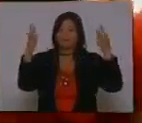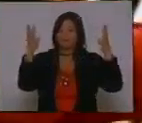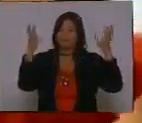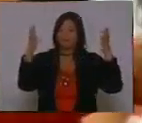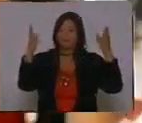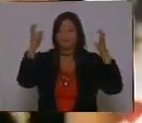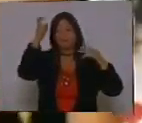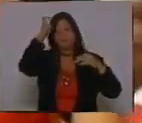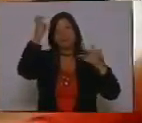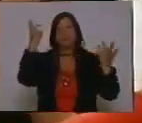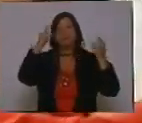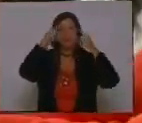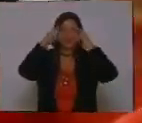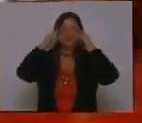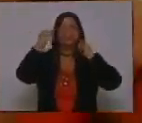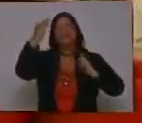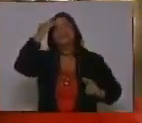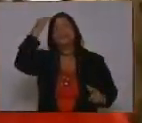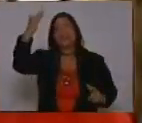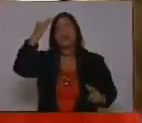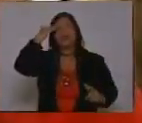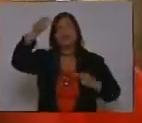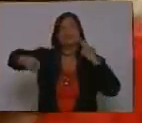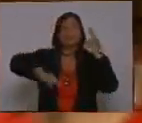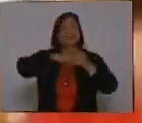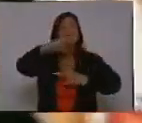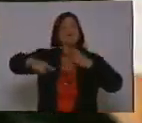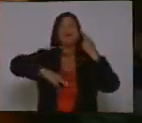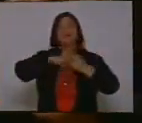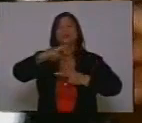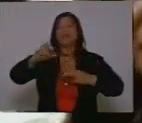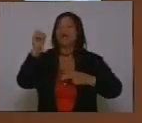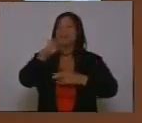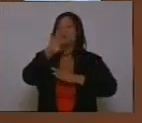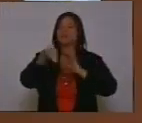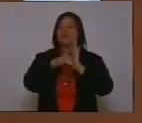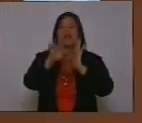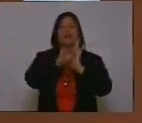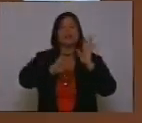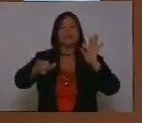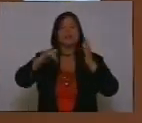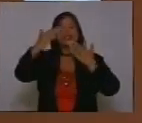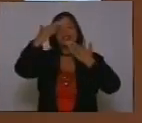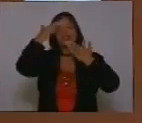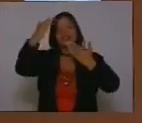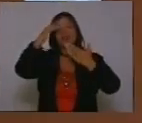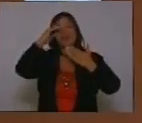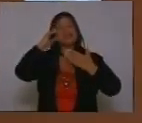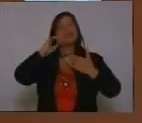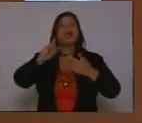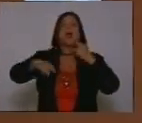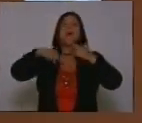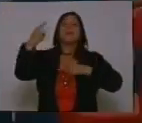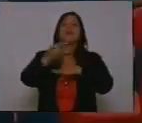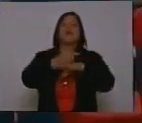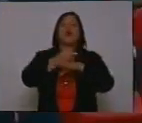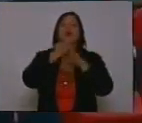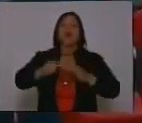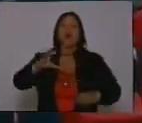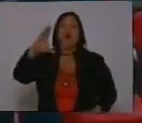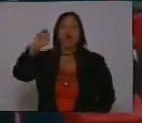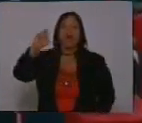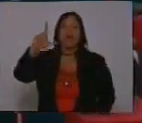hablando del estado Falcón, le mandamos un saludo revolucionario de la Asamblea Nacional Constituyente al próximo gobernador de